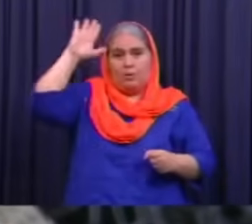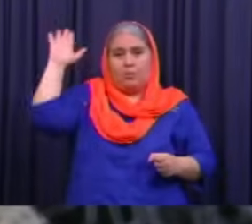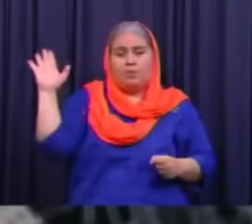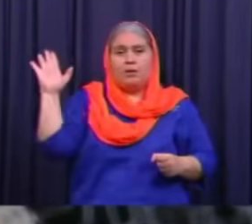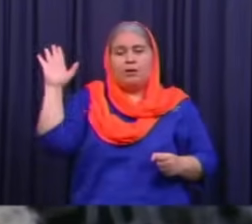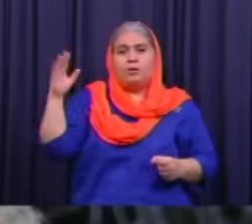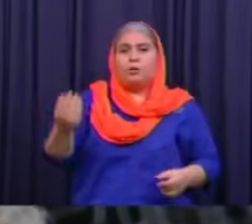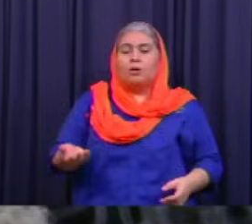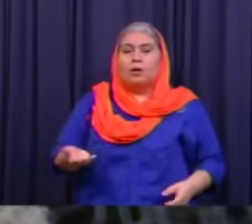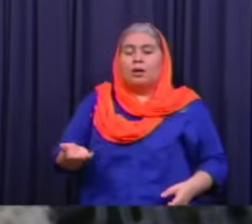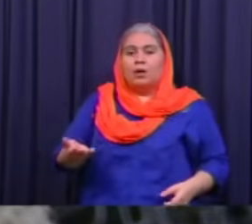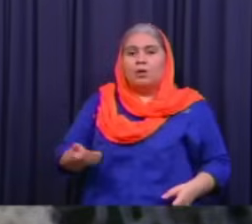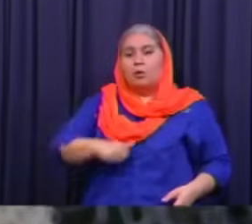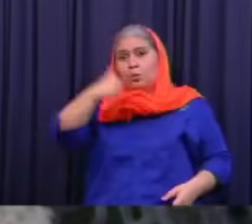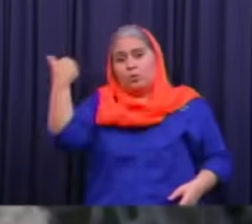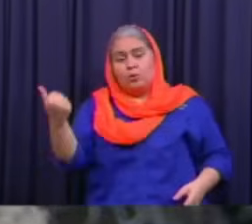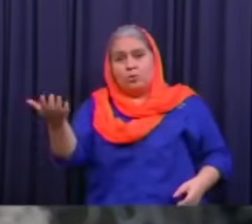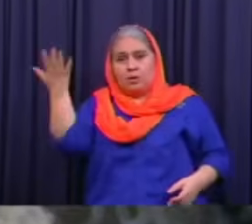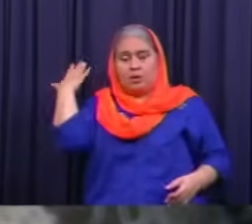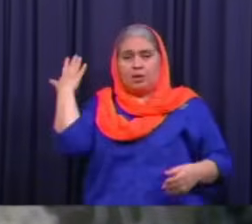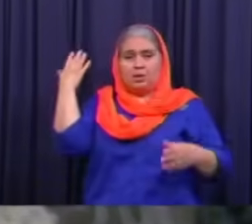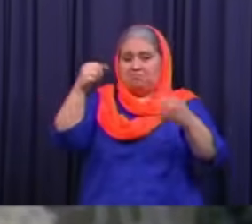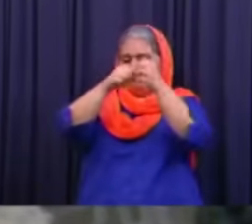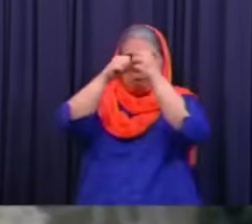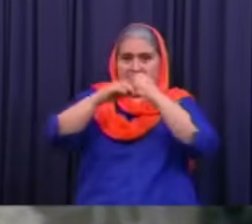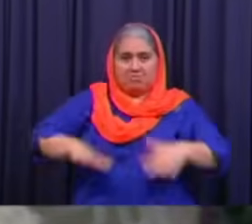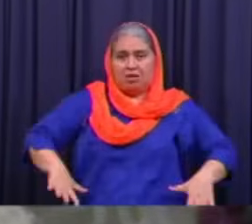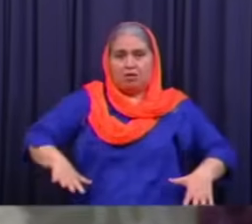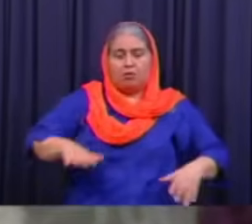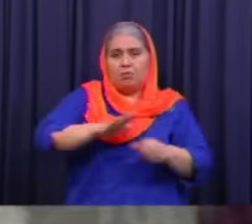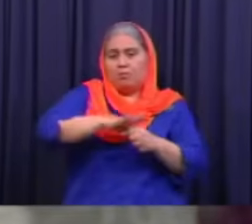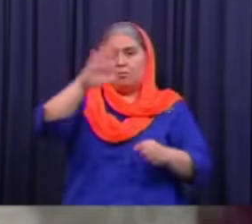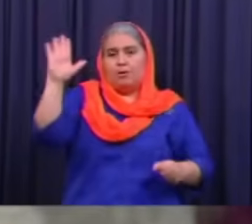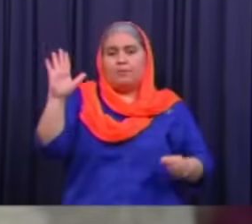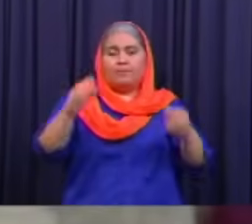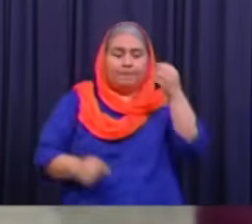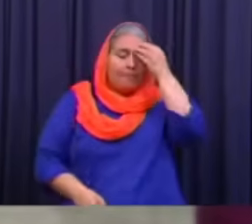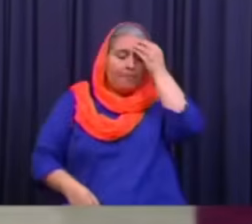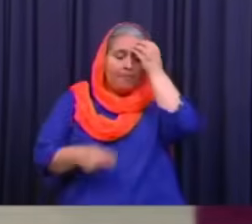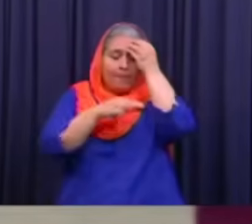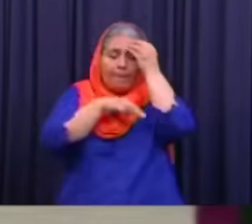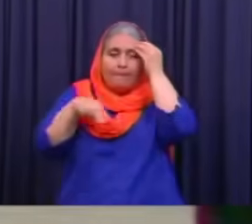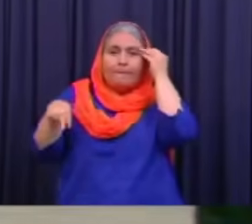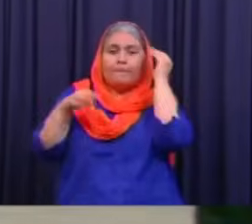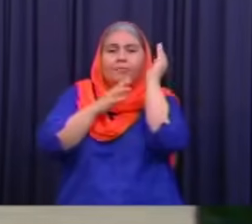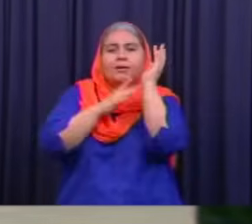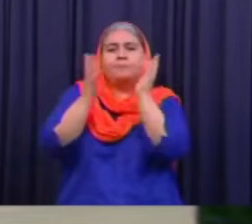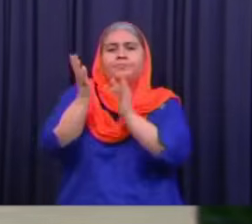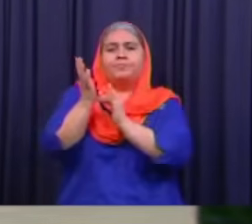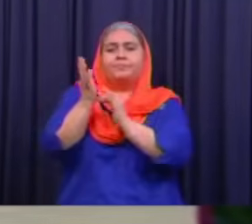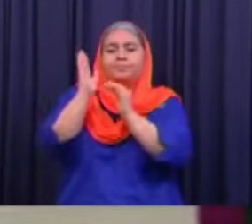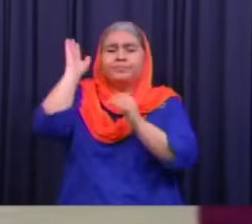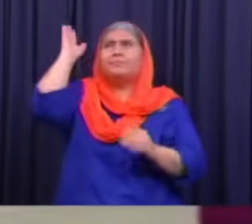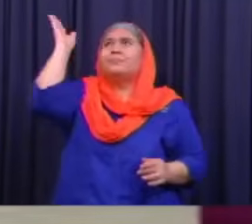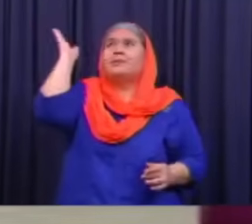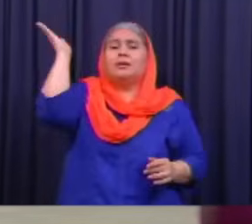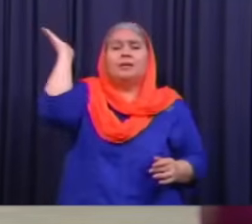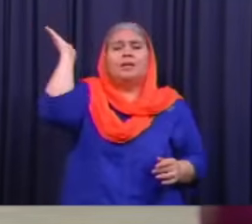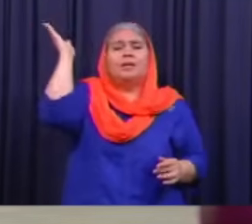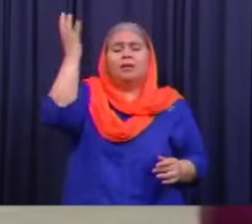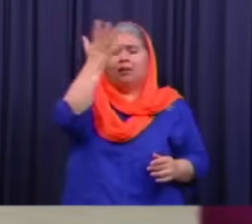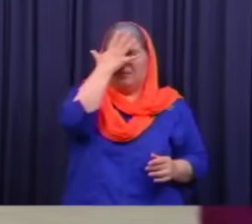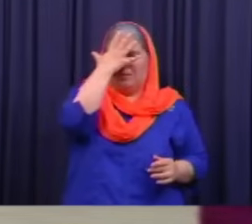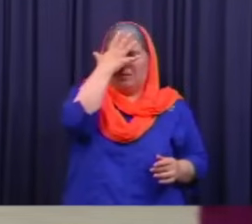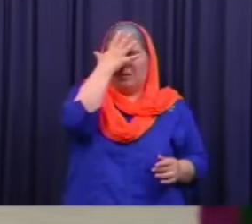pactos antiguos anteriores en el nombre de Jesús te pedimos señor Perdón por nuestros pecados